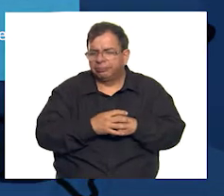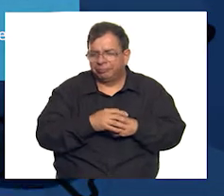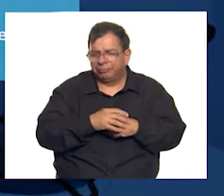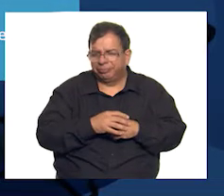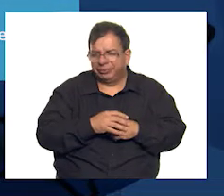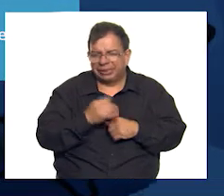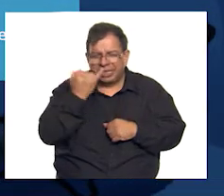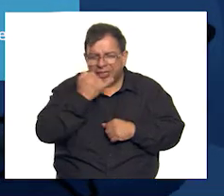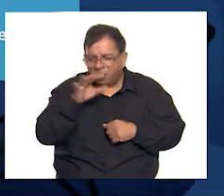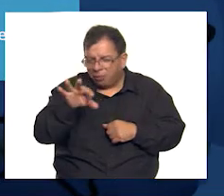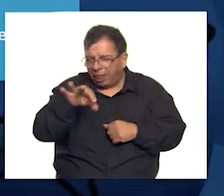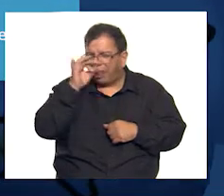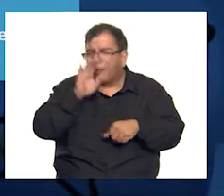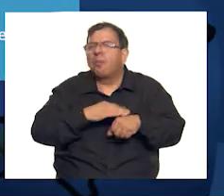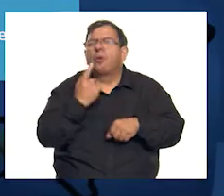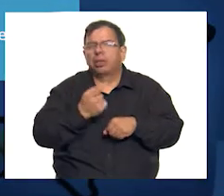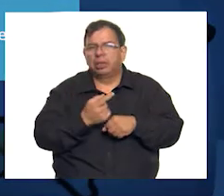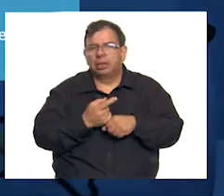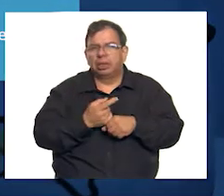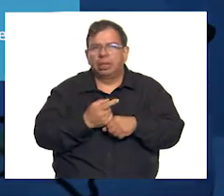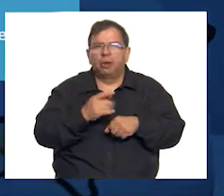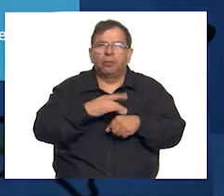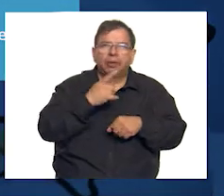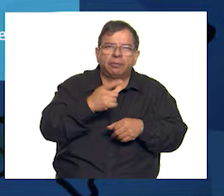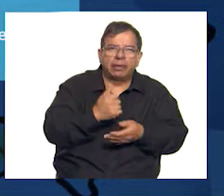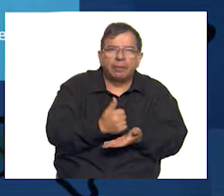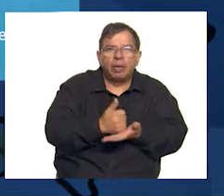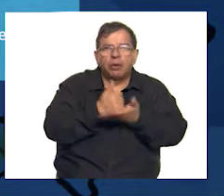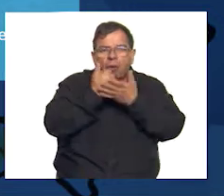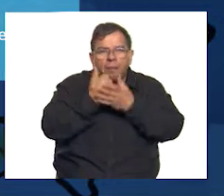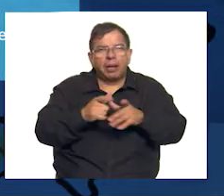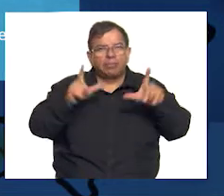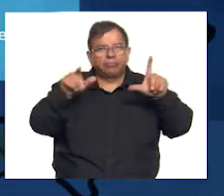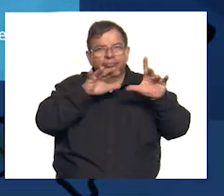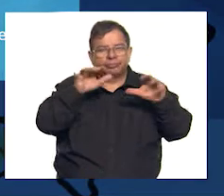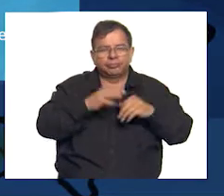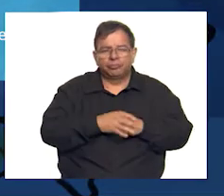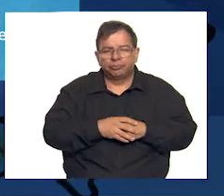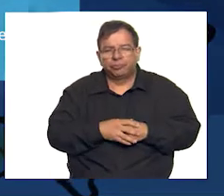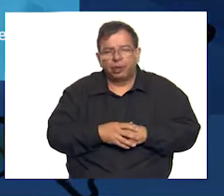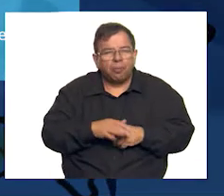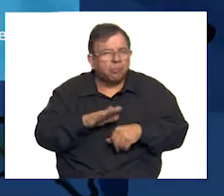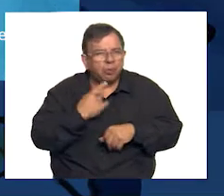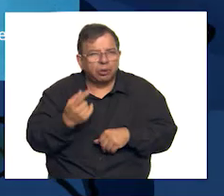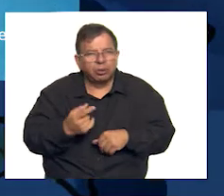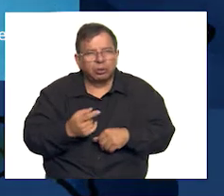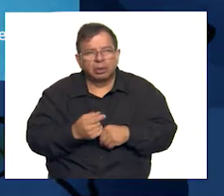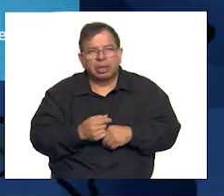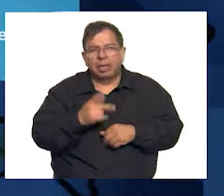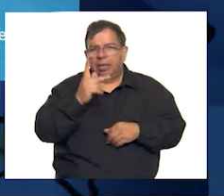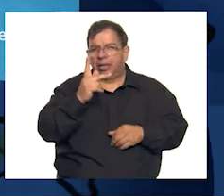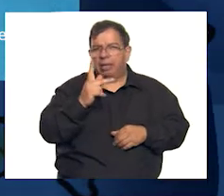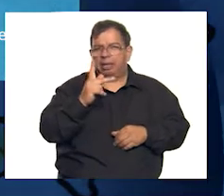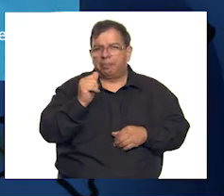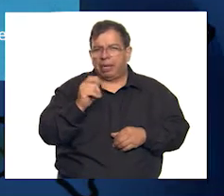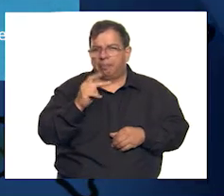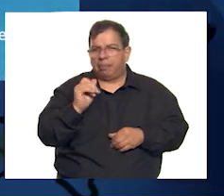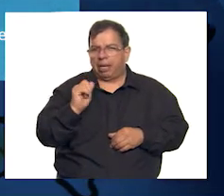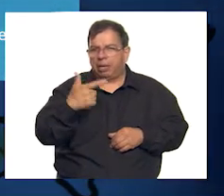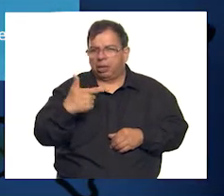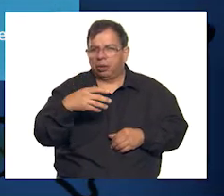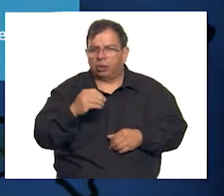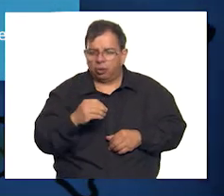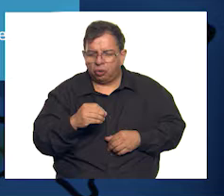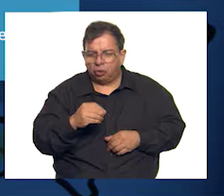lengua y fue el que orientó la construcción de mi cartel, pues el por qué opté por el pápago se volvió mi propósito